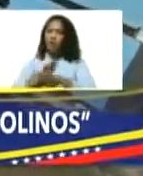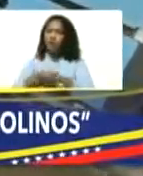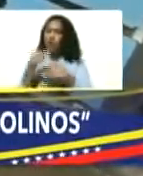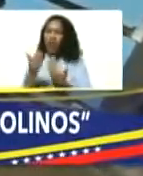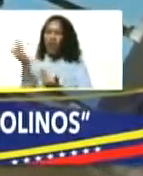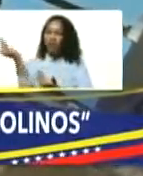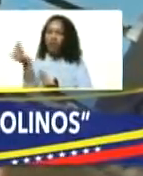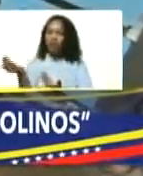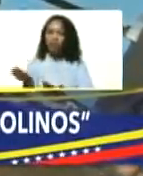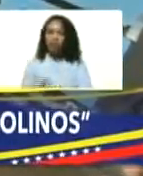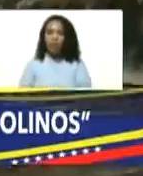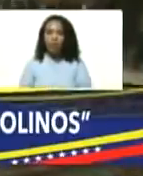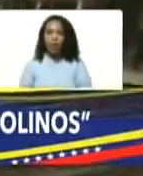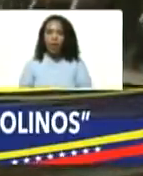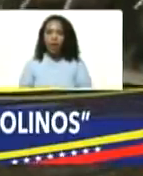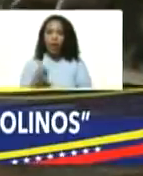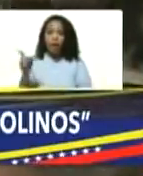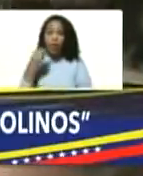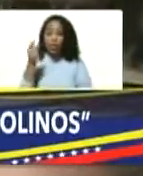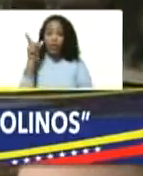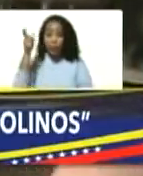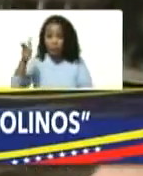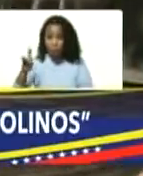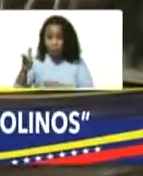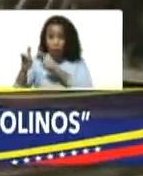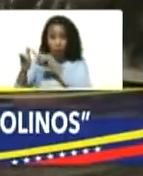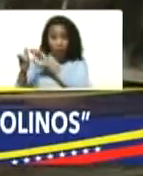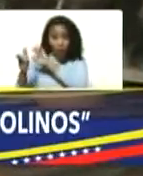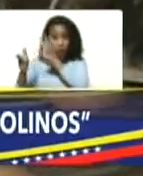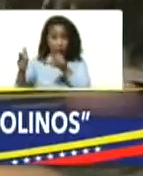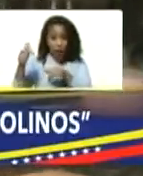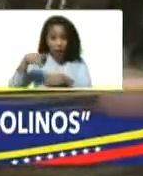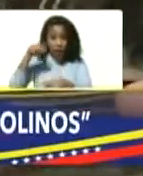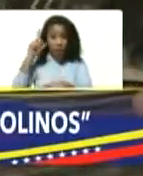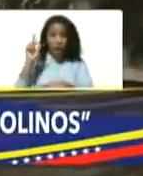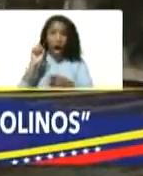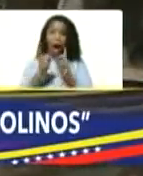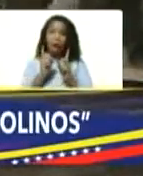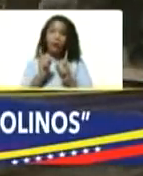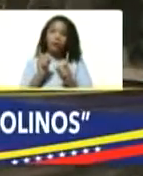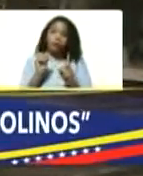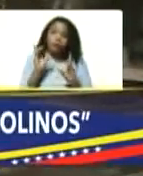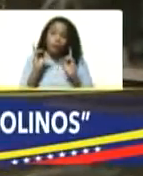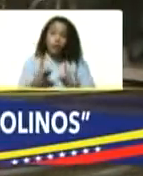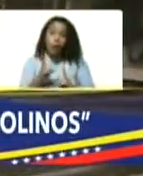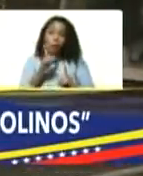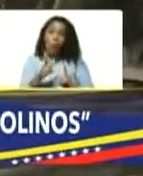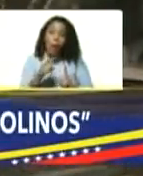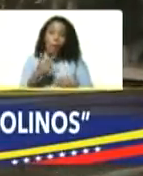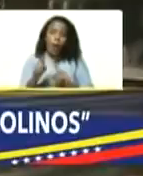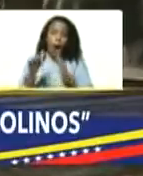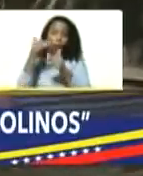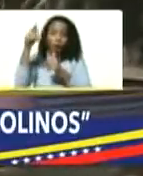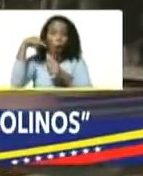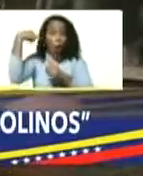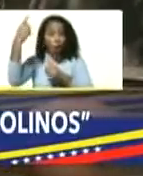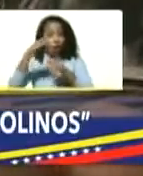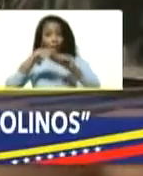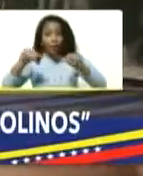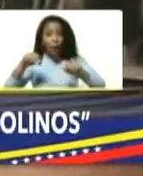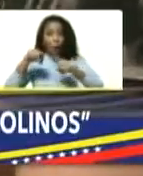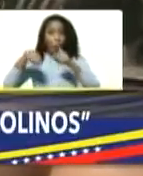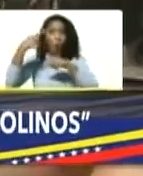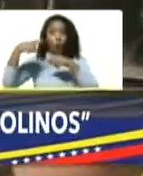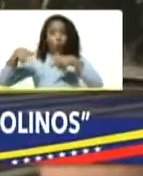regresaban ellos decían que bueno a veces son decisiones equivocadas pero que en el extranjero en otras tierras en otras